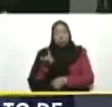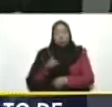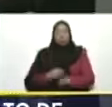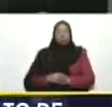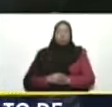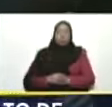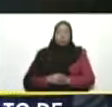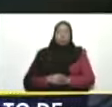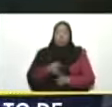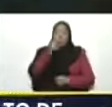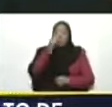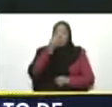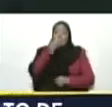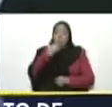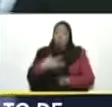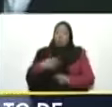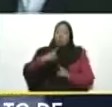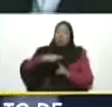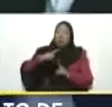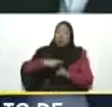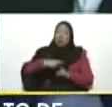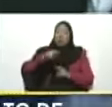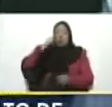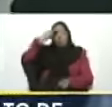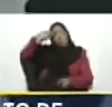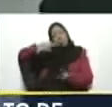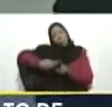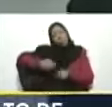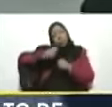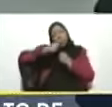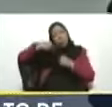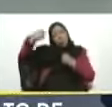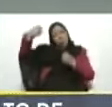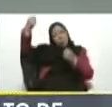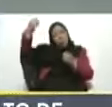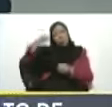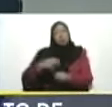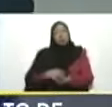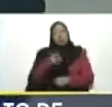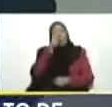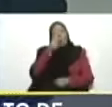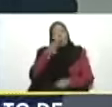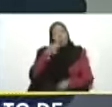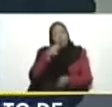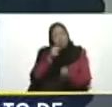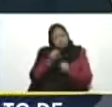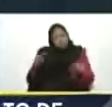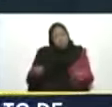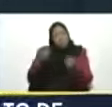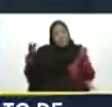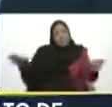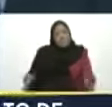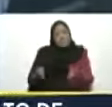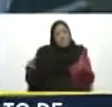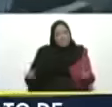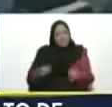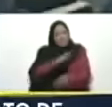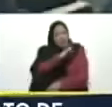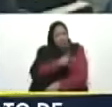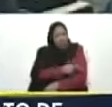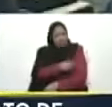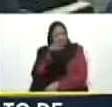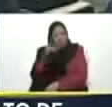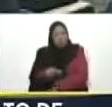Un gran hombre. Honor y gloria a ese hombre valiente, Rafael